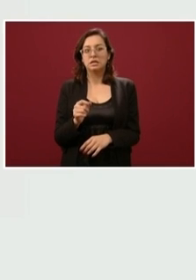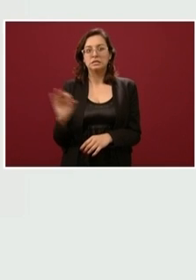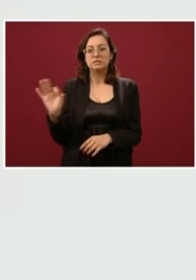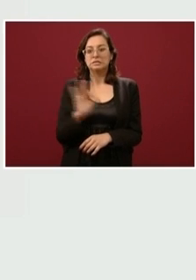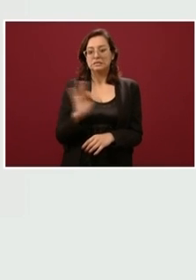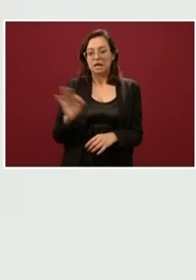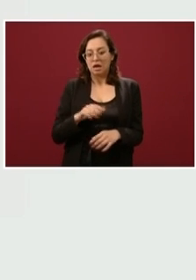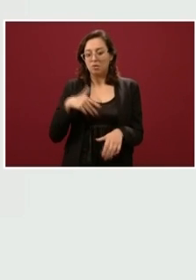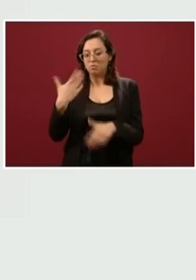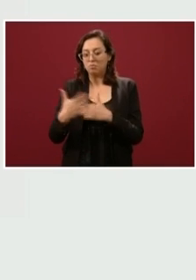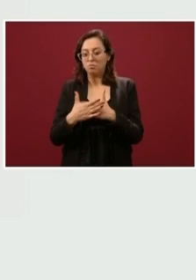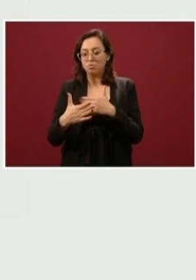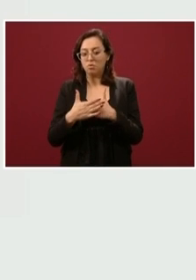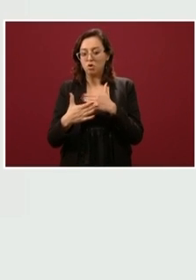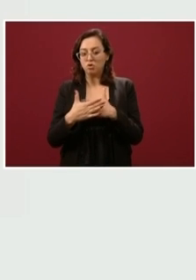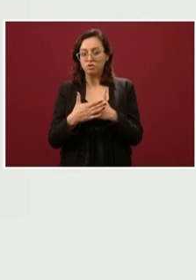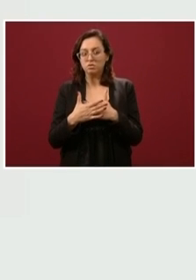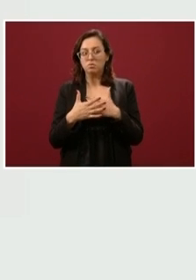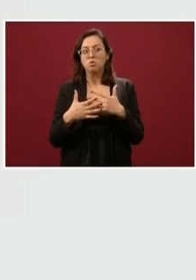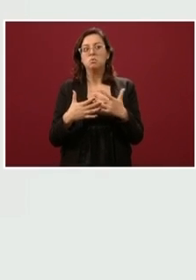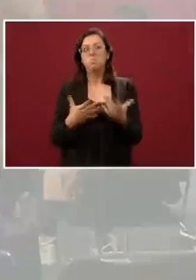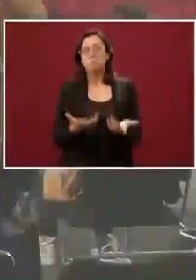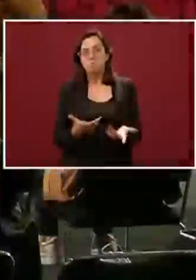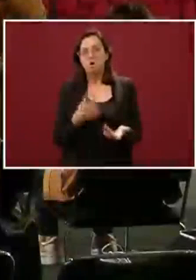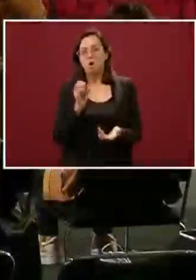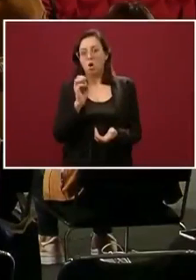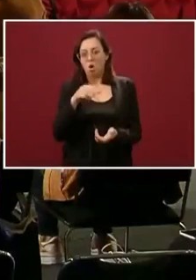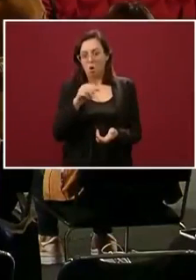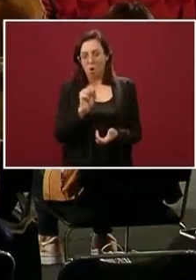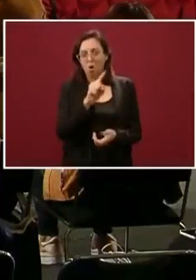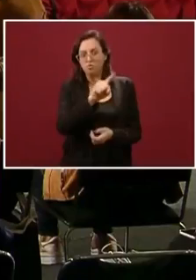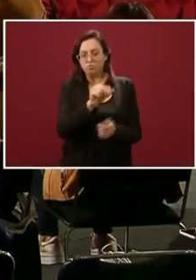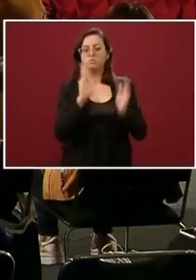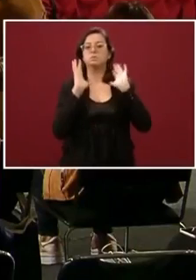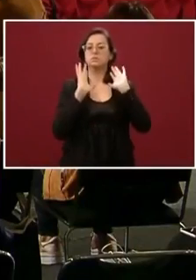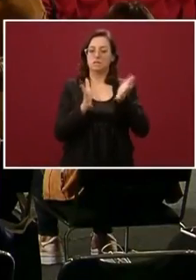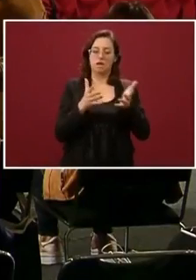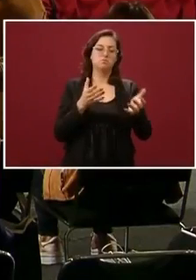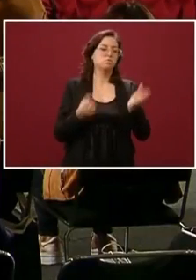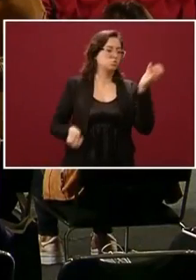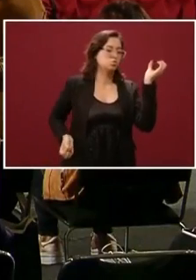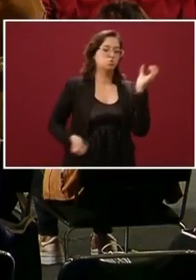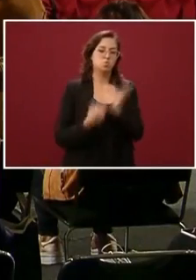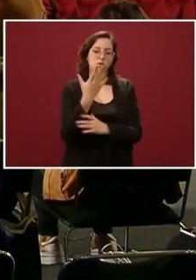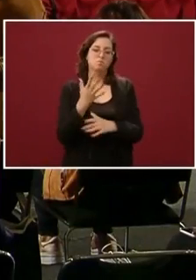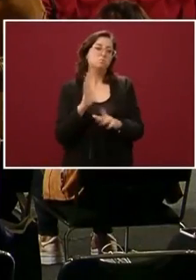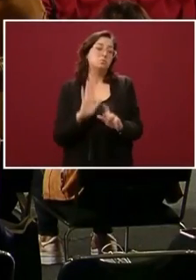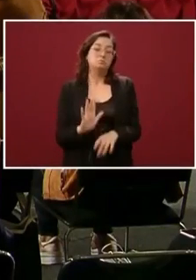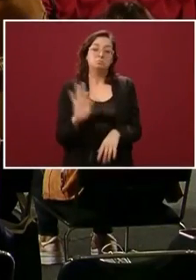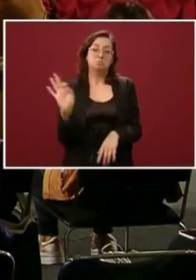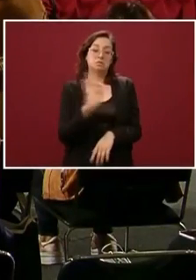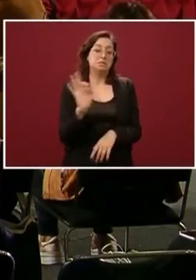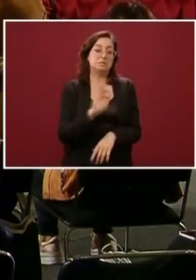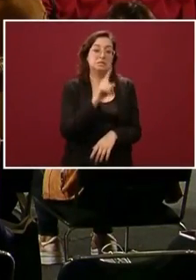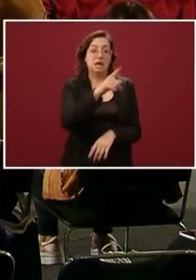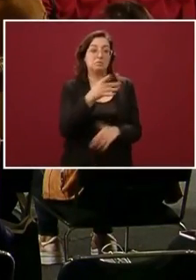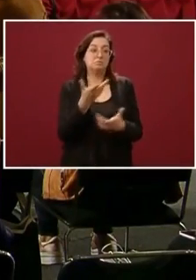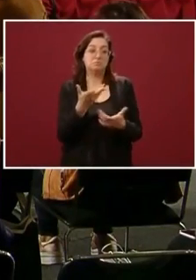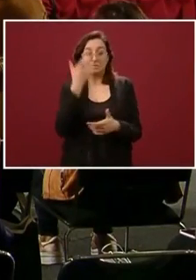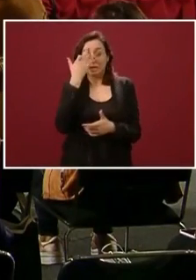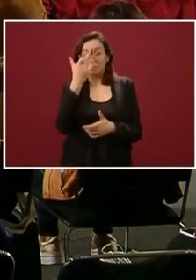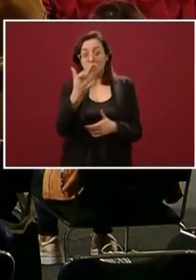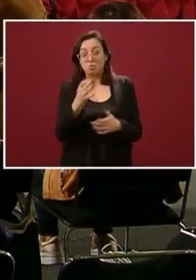en unas horas más a la página de la OMS, muy probablemente ya va a estar la actualización, de seguro fue un retraso. Esperemos que para